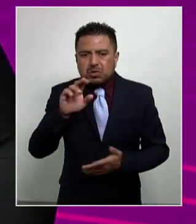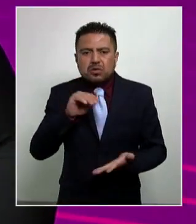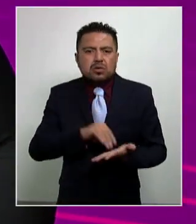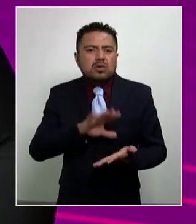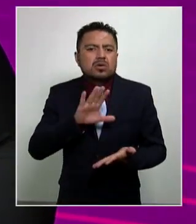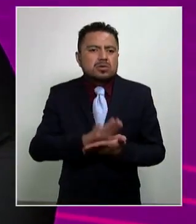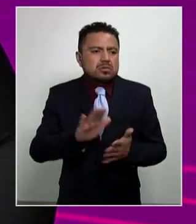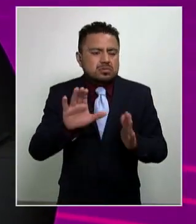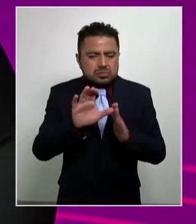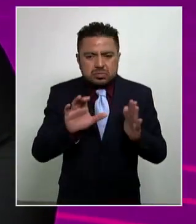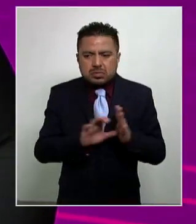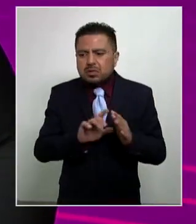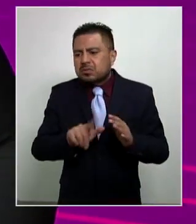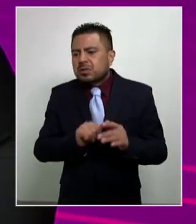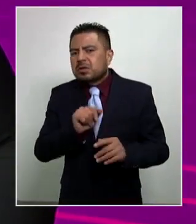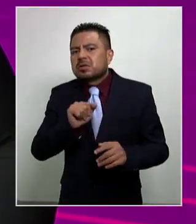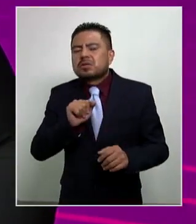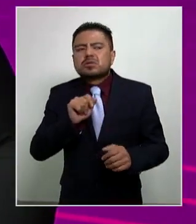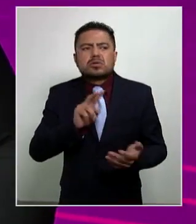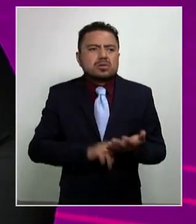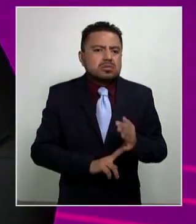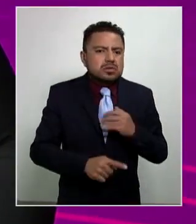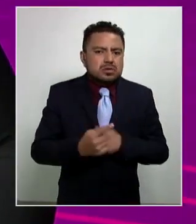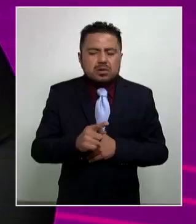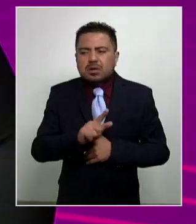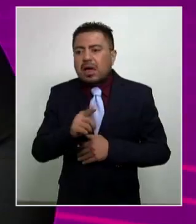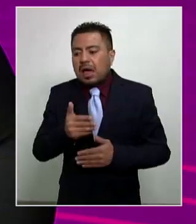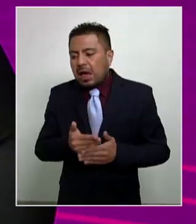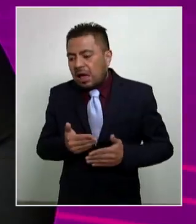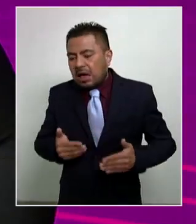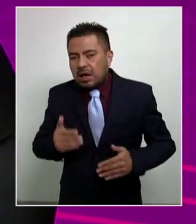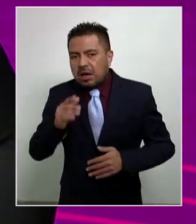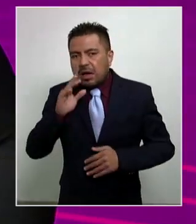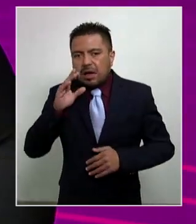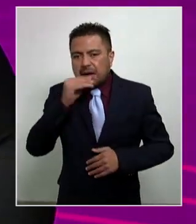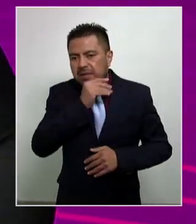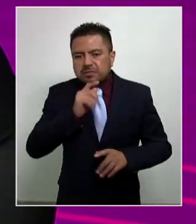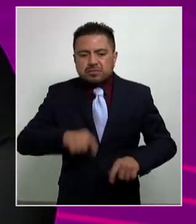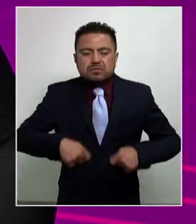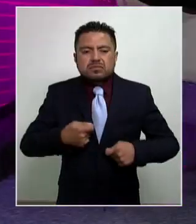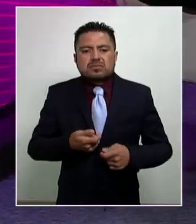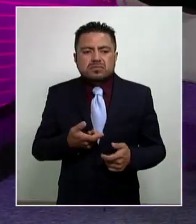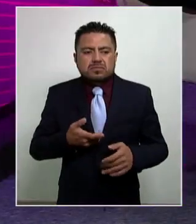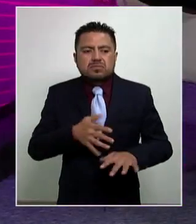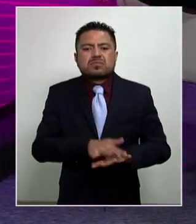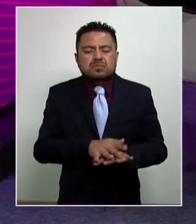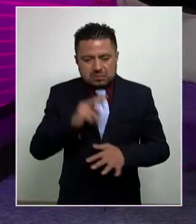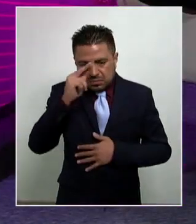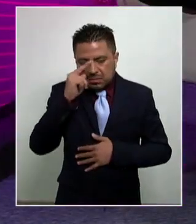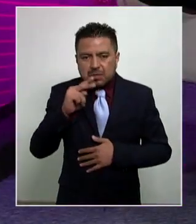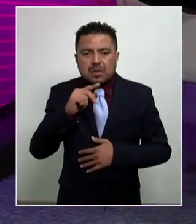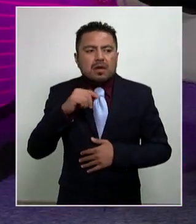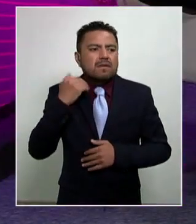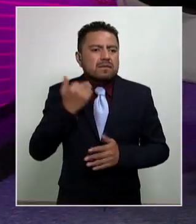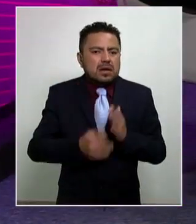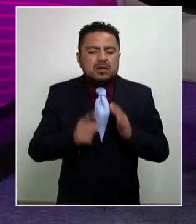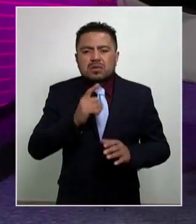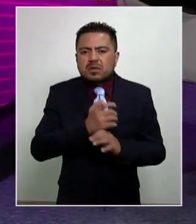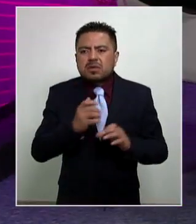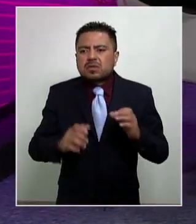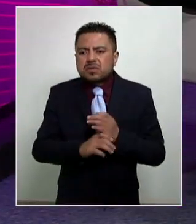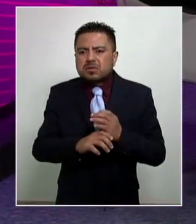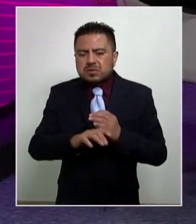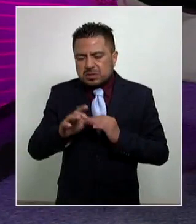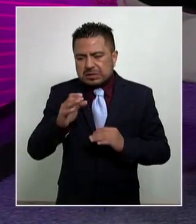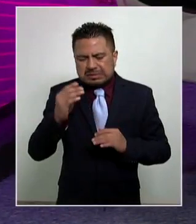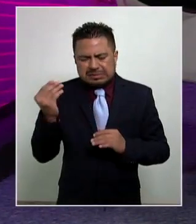constitucional, después en el 2001, y los afromexicanos ahora, ¿no? Otra cosa que se tiene que conseguir, que es que el